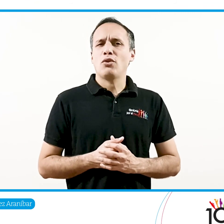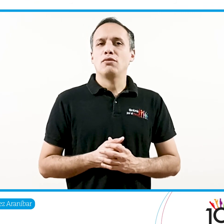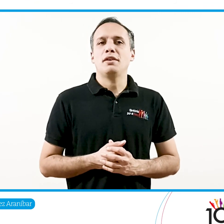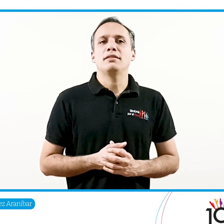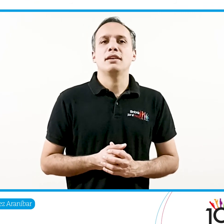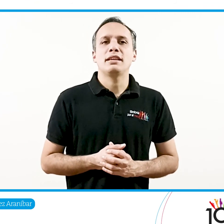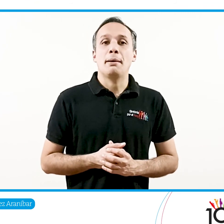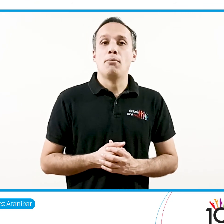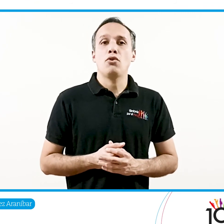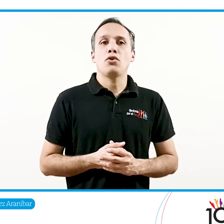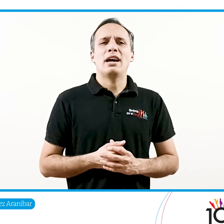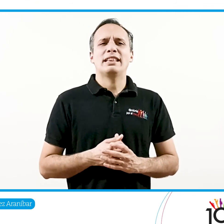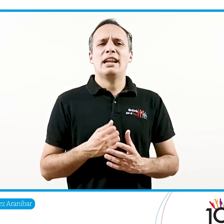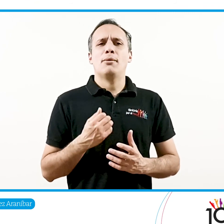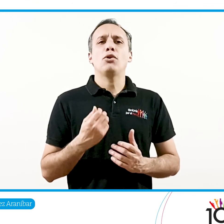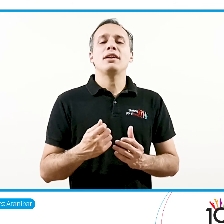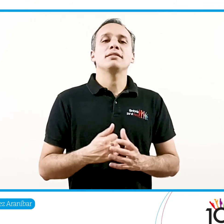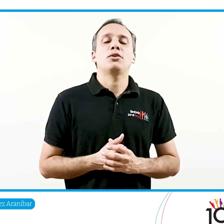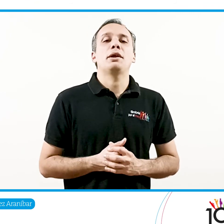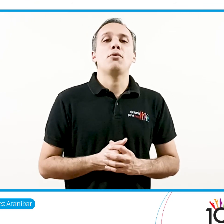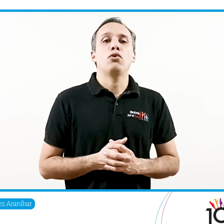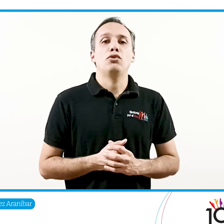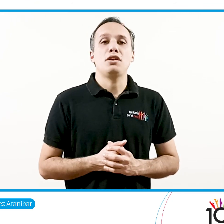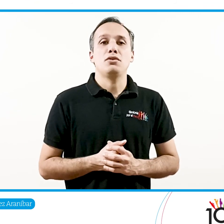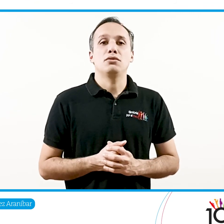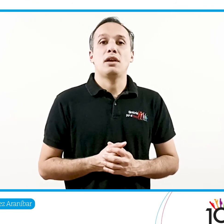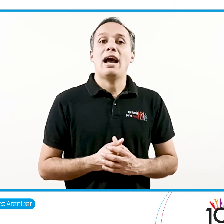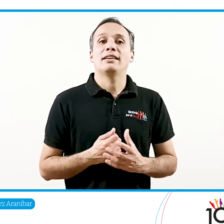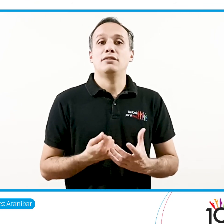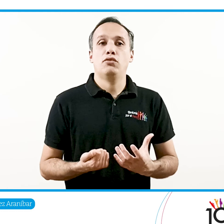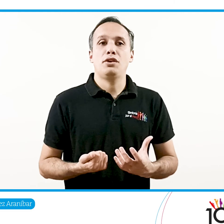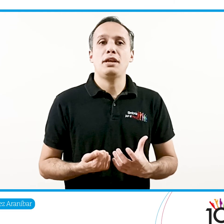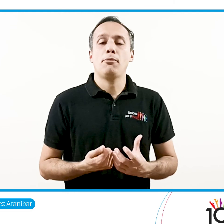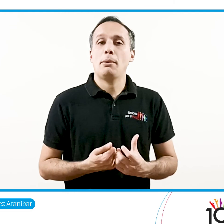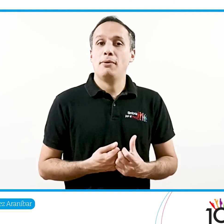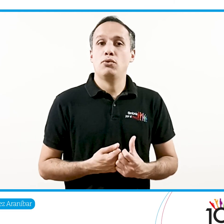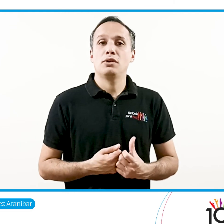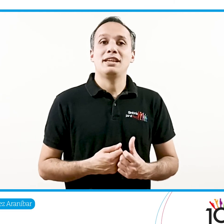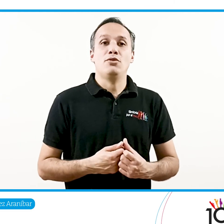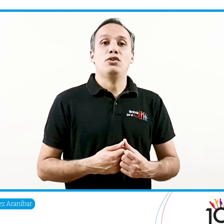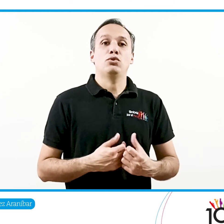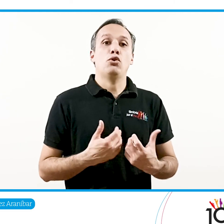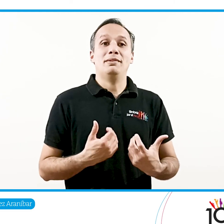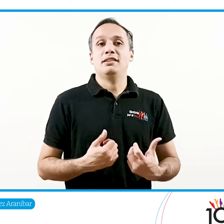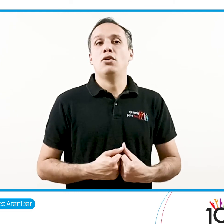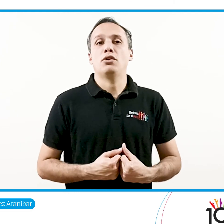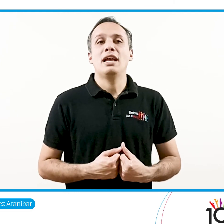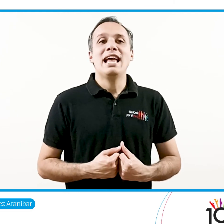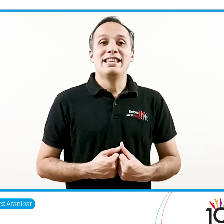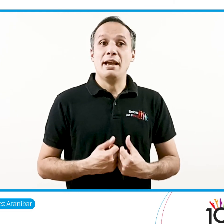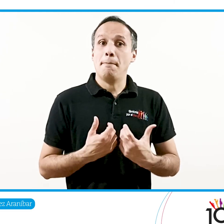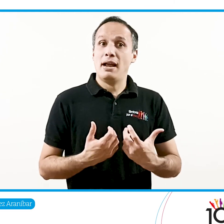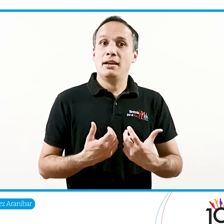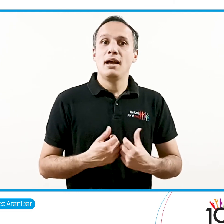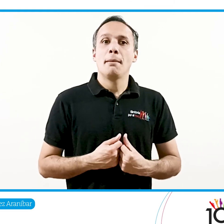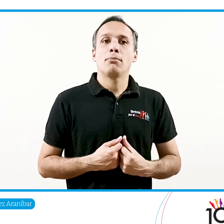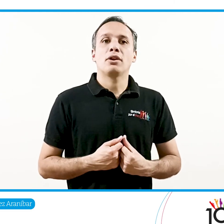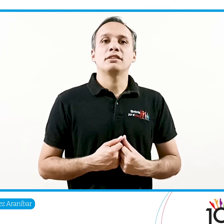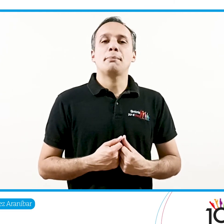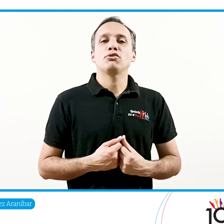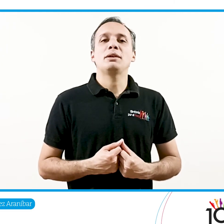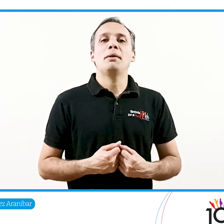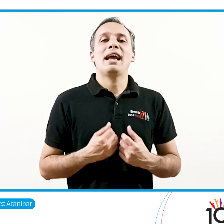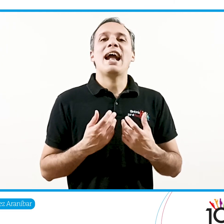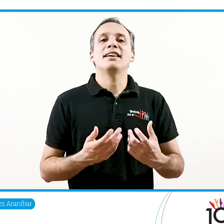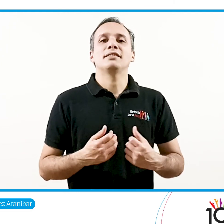toda la confianza y apoyo ante la labor que desarrollamos con los niños, a Sinfonía por el Perú y a nuestro auspiciador, Jambal, por